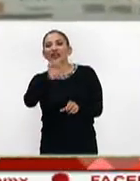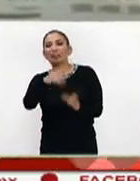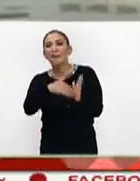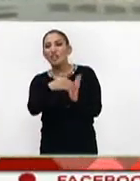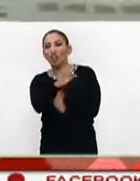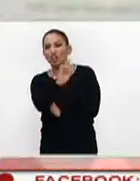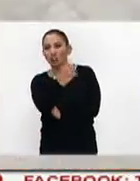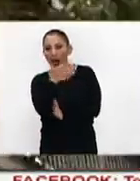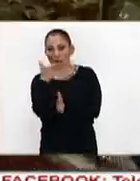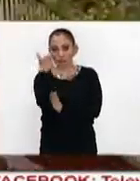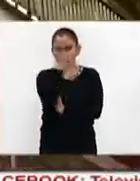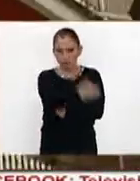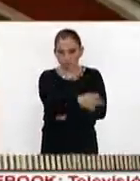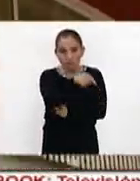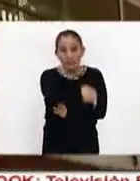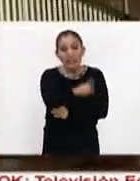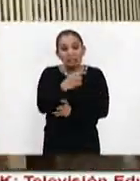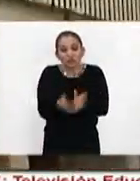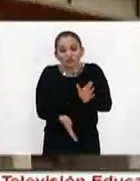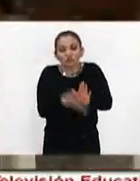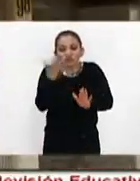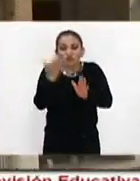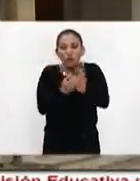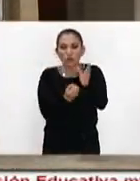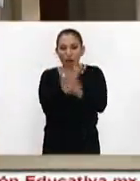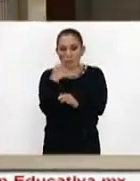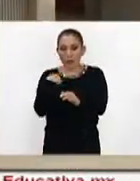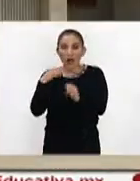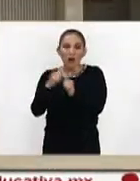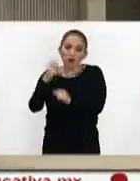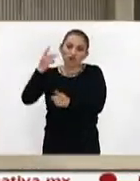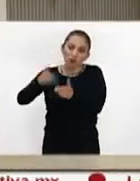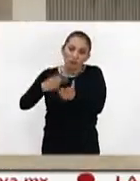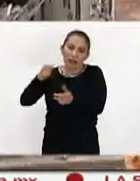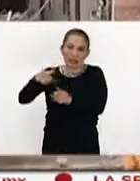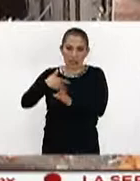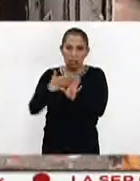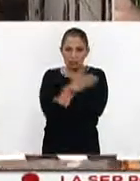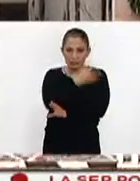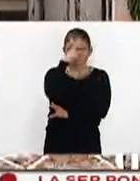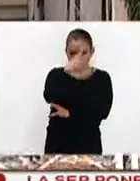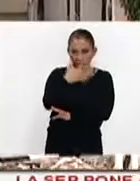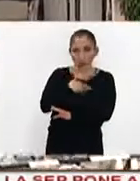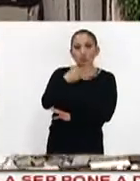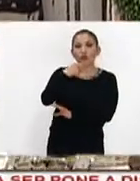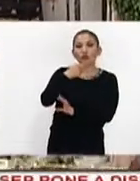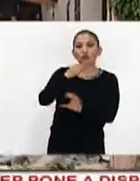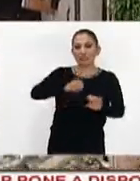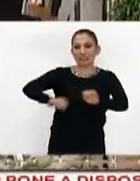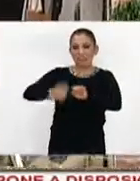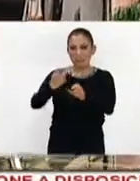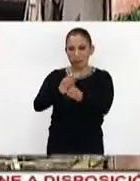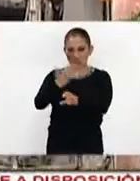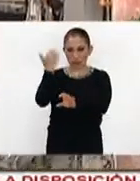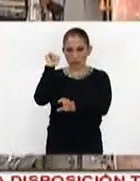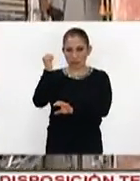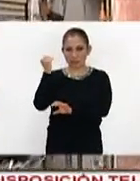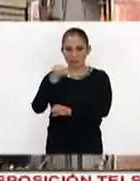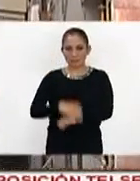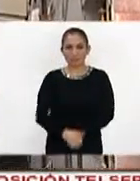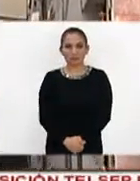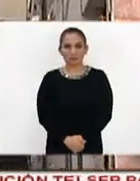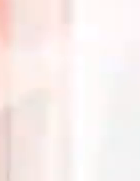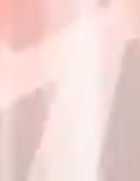millones de dólares y representa la renovación de esta herramienta con la que ya contaba México y que fue usada en los sismos de septiembre